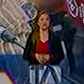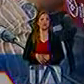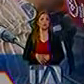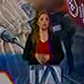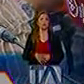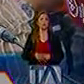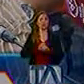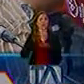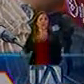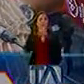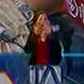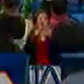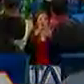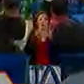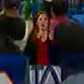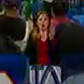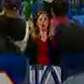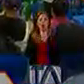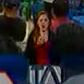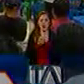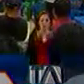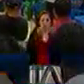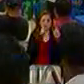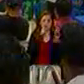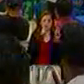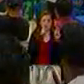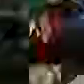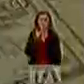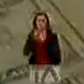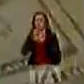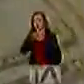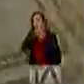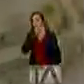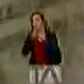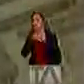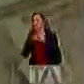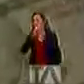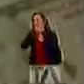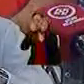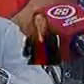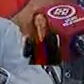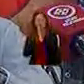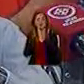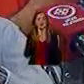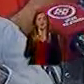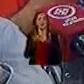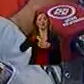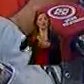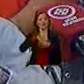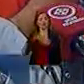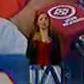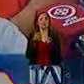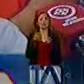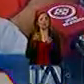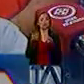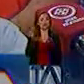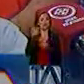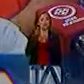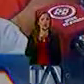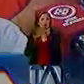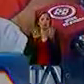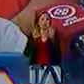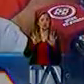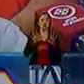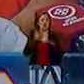claro antes de una concesión. Y a la lista de pendientes se suma el manejo del dinero. El gerente que estuvo en la década